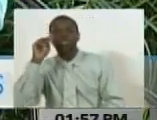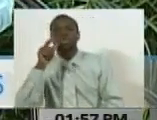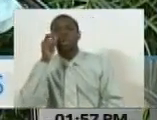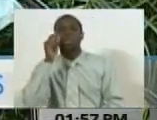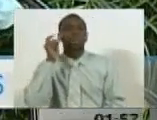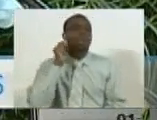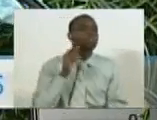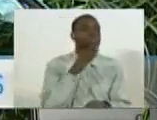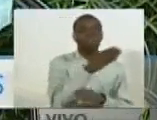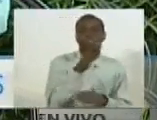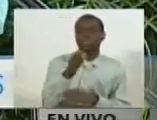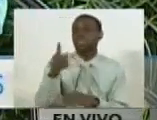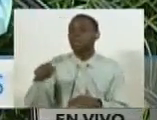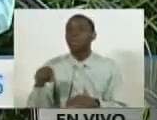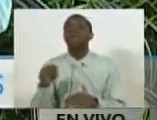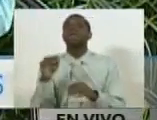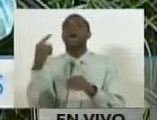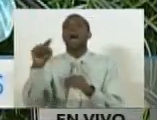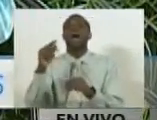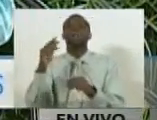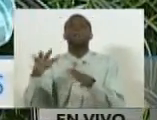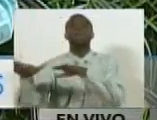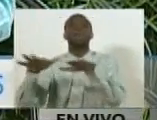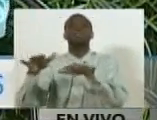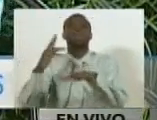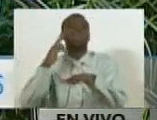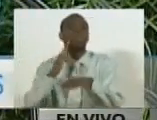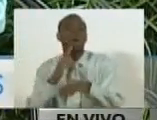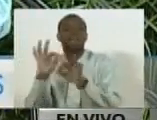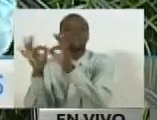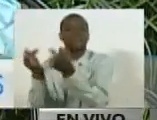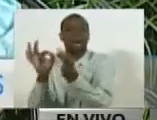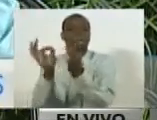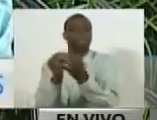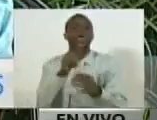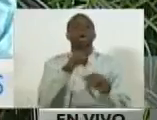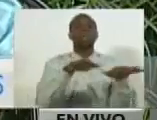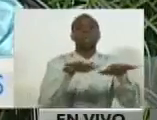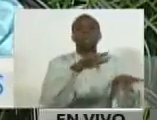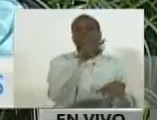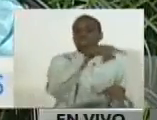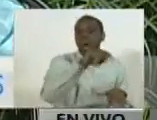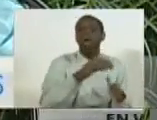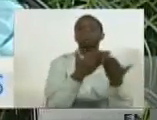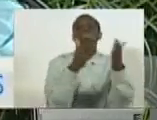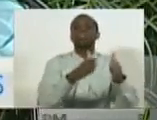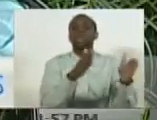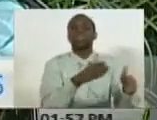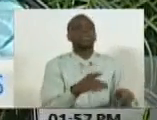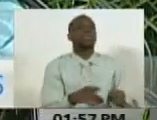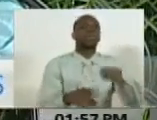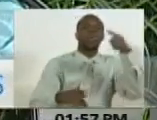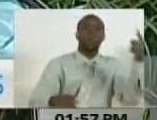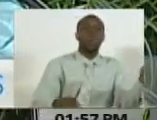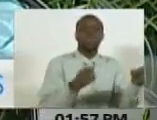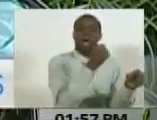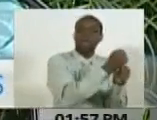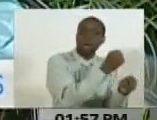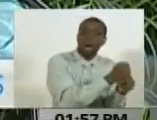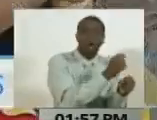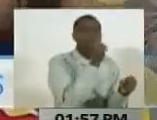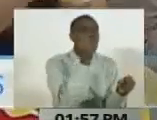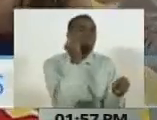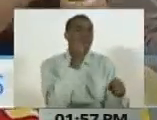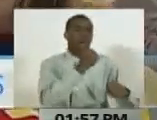del movimiento bolivariano de familia, a través del movimiento estudiantil de la OVE, a través de los trabajadores, trabajadoras,